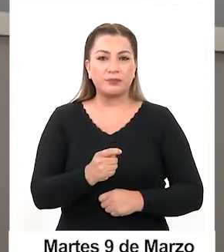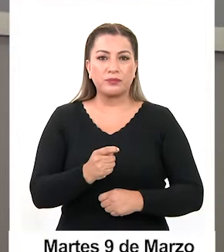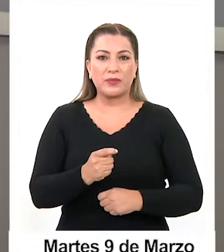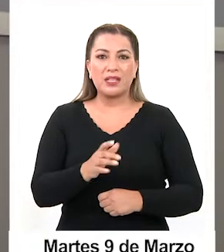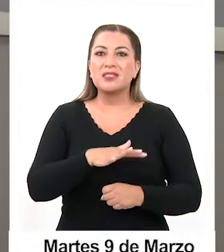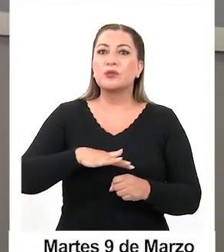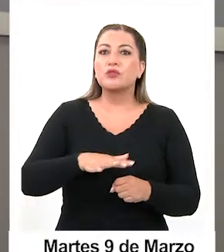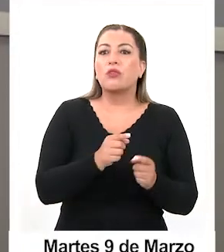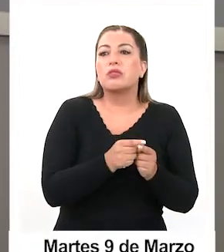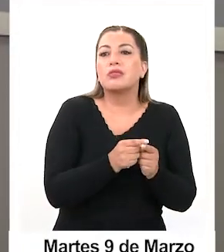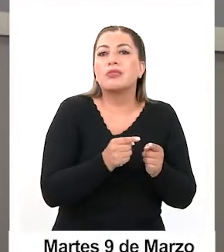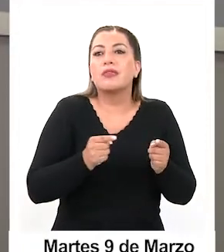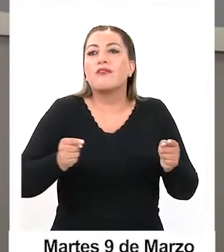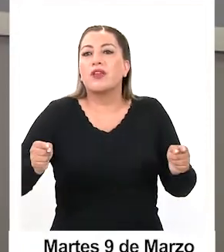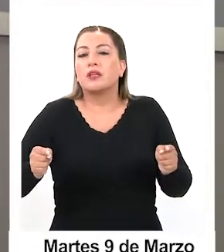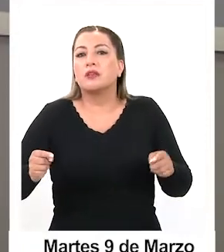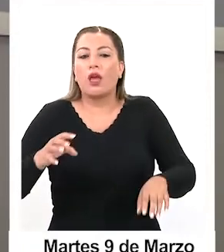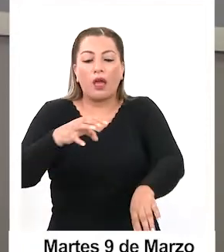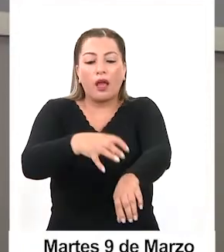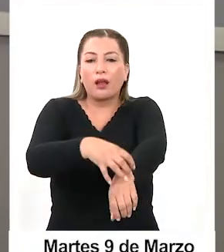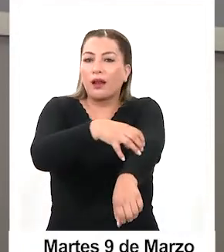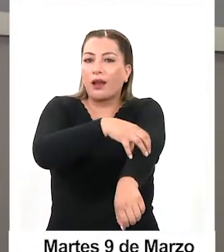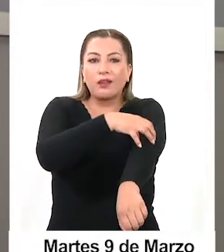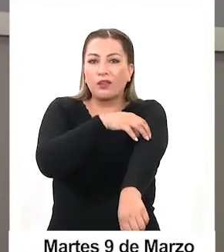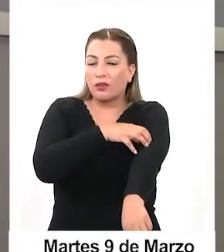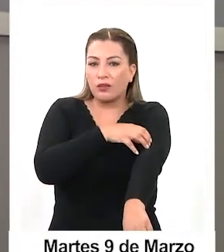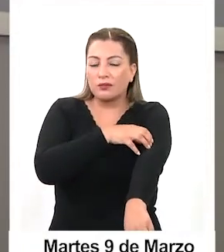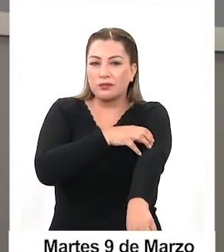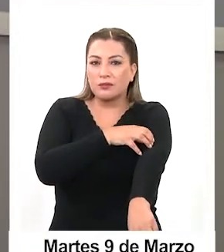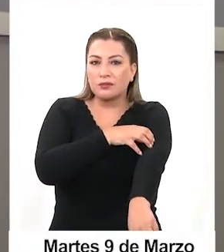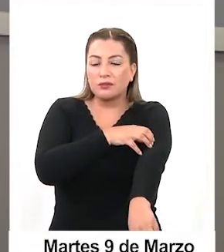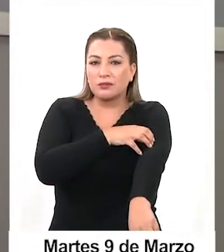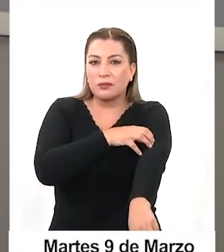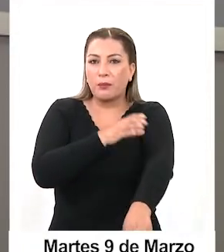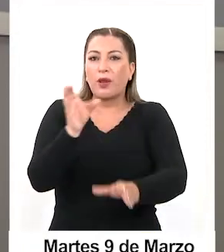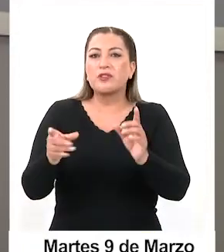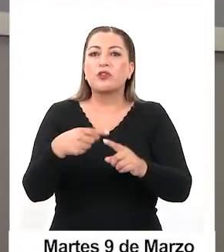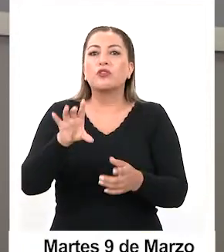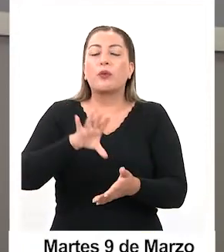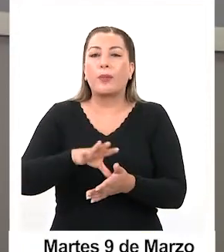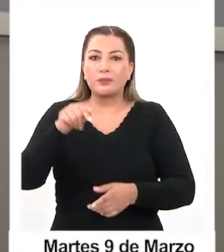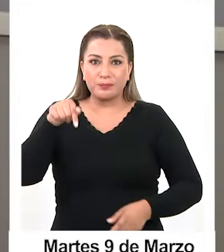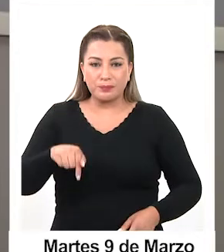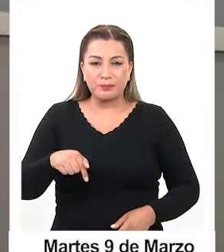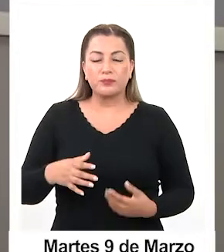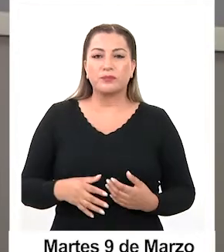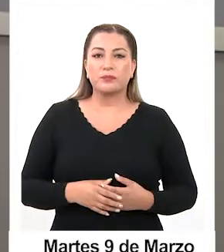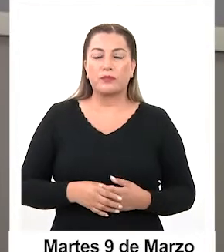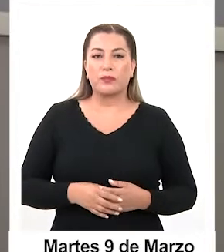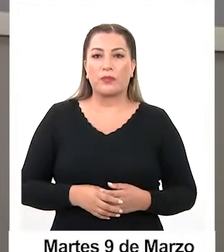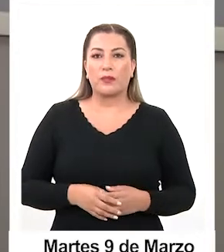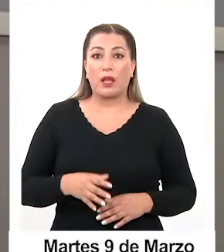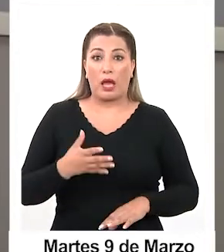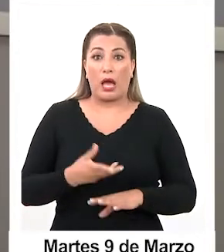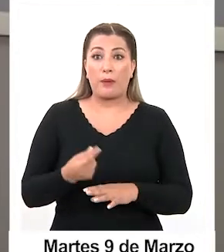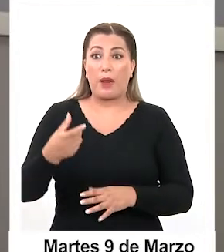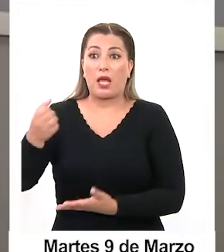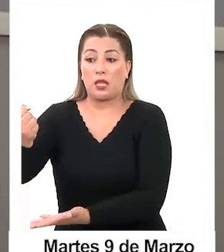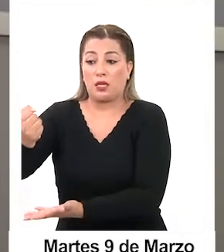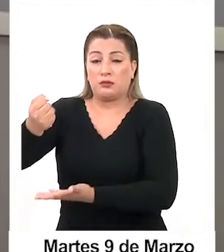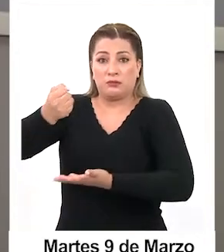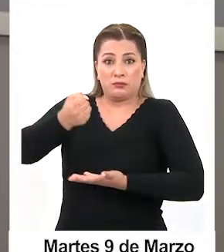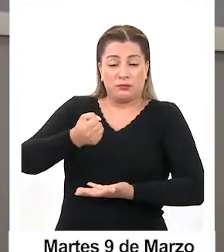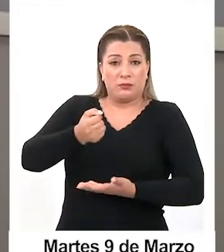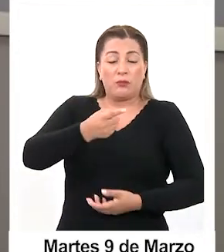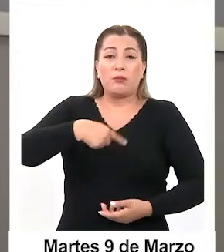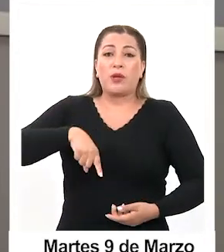muy distinta a lo que estaba pasando en el resto del país con respecto a la componente migratoria. Y la verdad las cosas es que se nos entregaron los recursos necesarios para poder